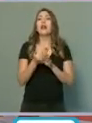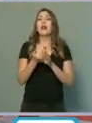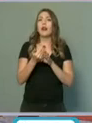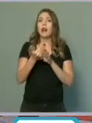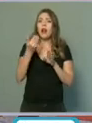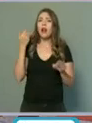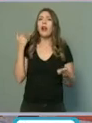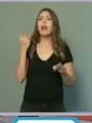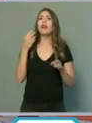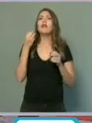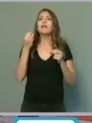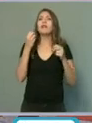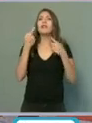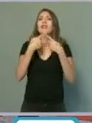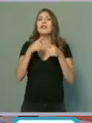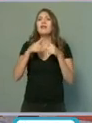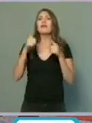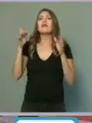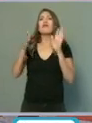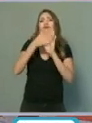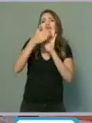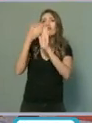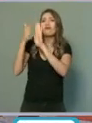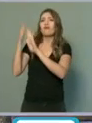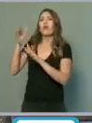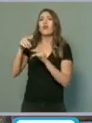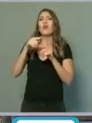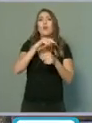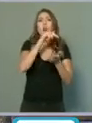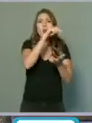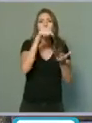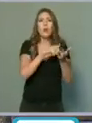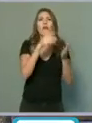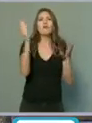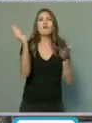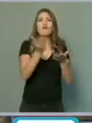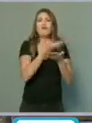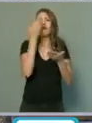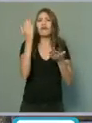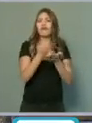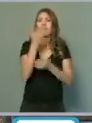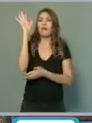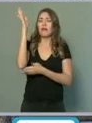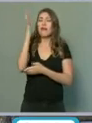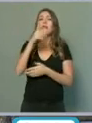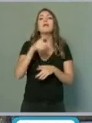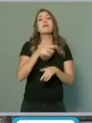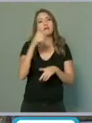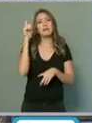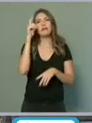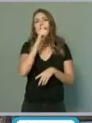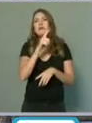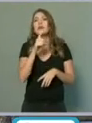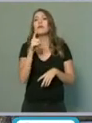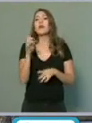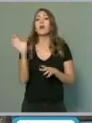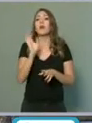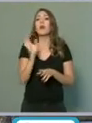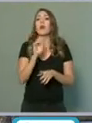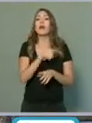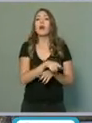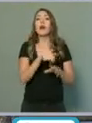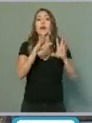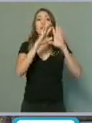por los procesos de urbanización que tenemos en la ciudad. Entonces, cada vez que nosotros estamos tocando un ecosistema